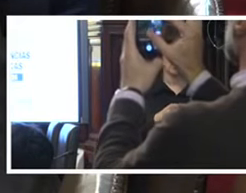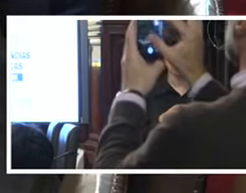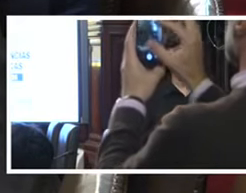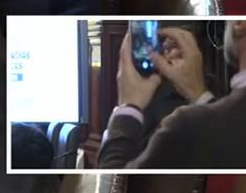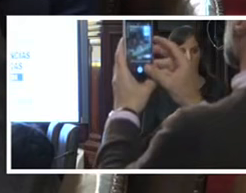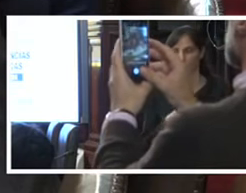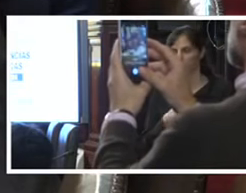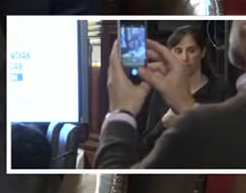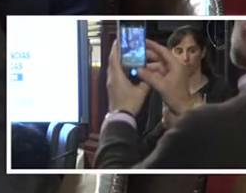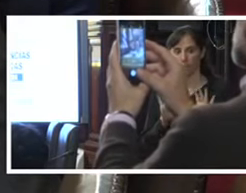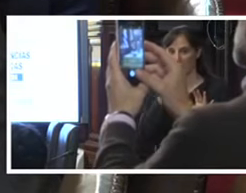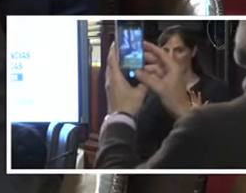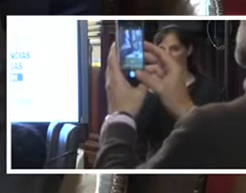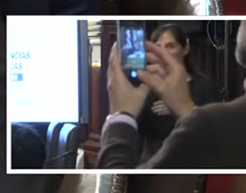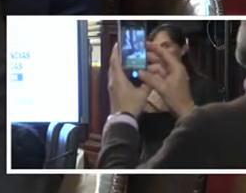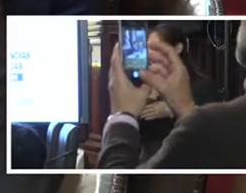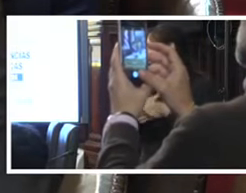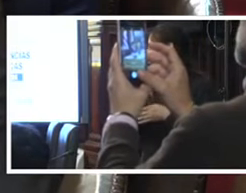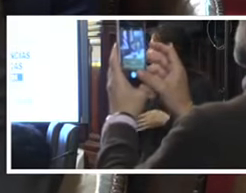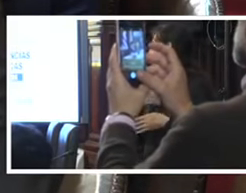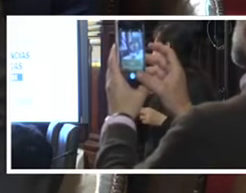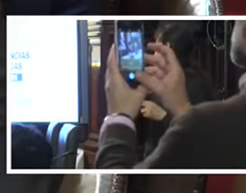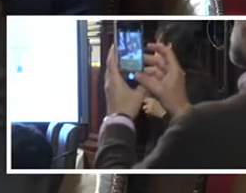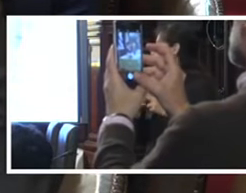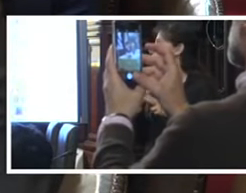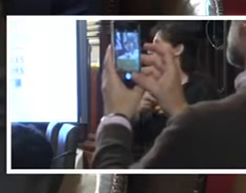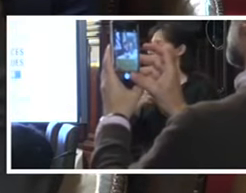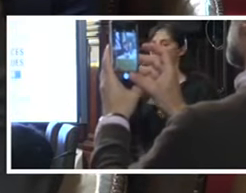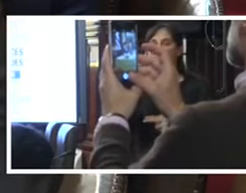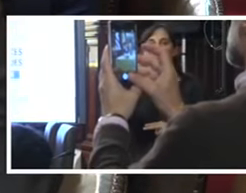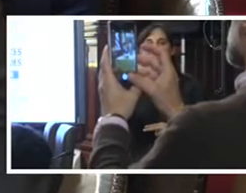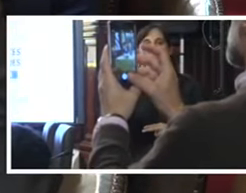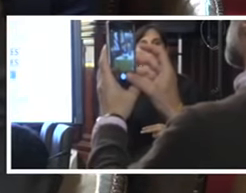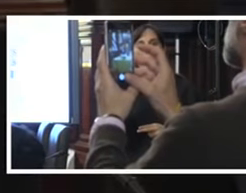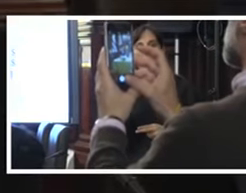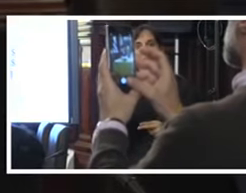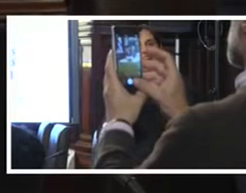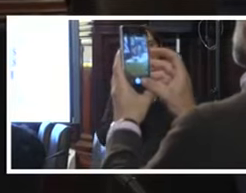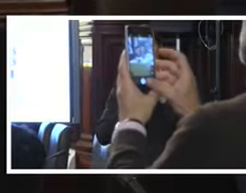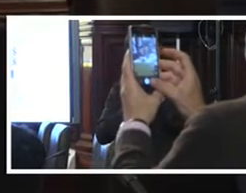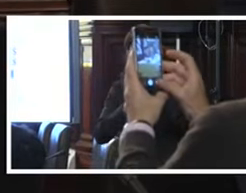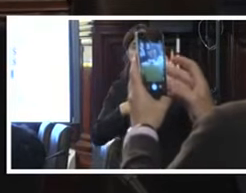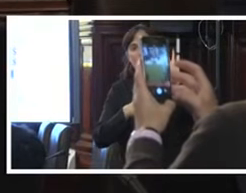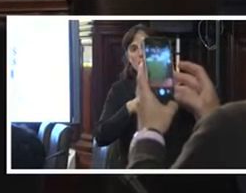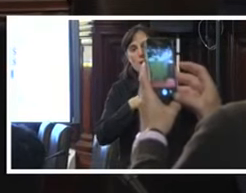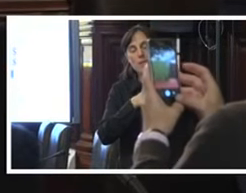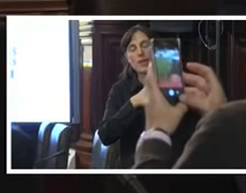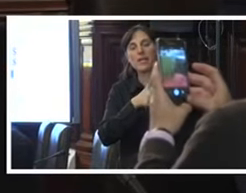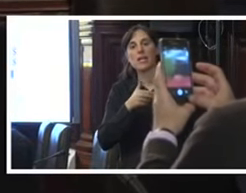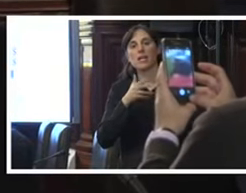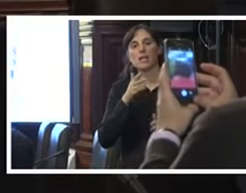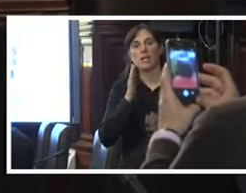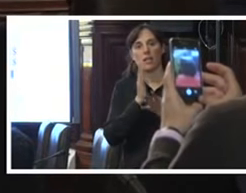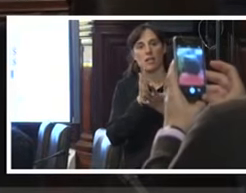buenas tardes mi nombre es karla isabel acuña salas representante del centro de investigación y promoción para américa central de derechos humanos